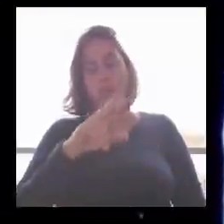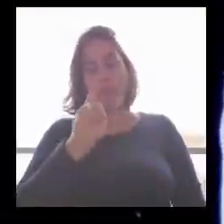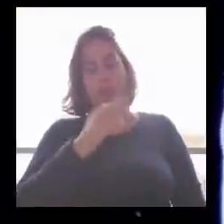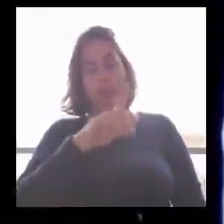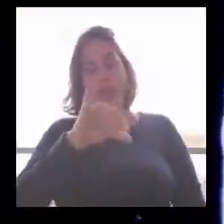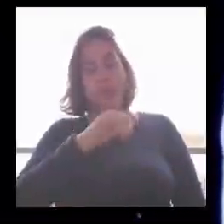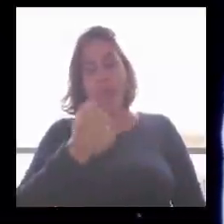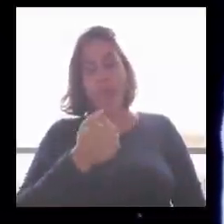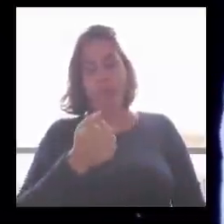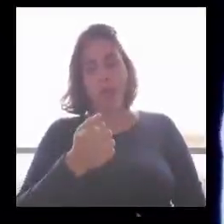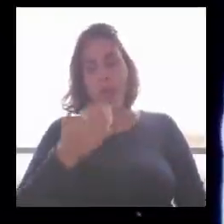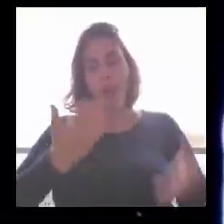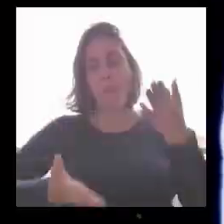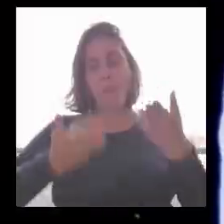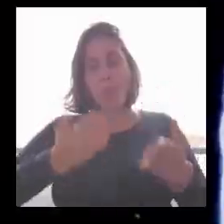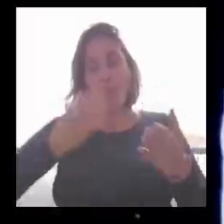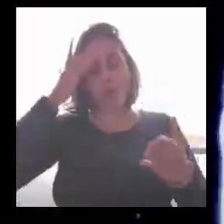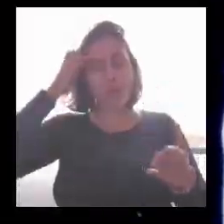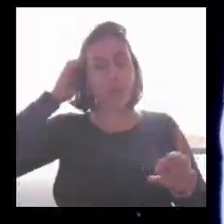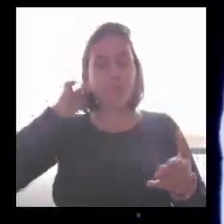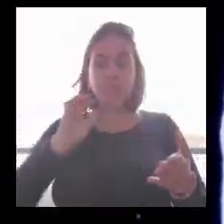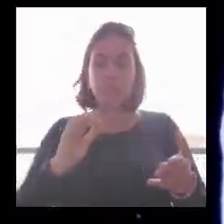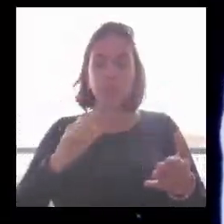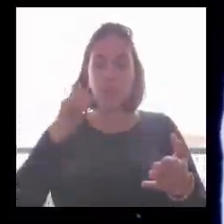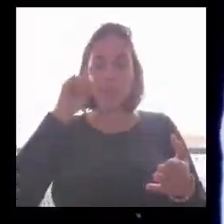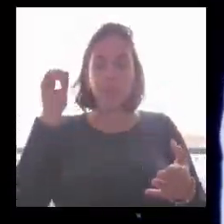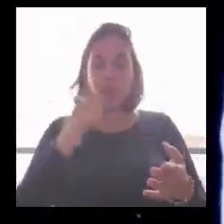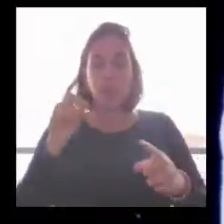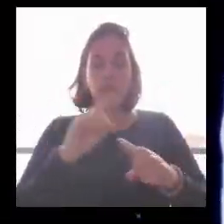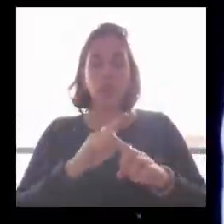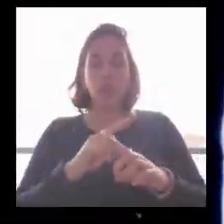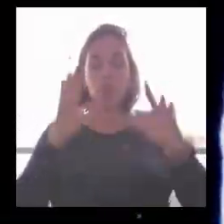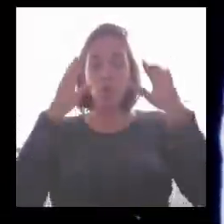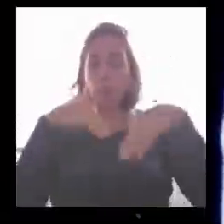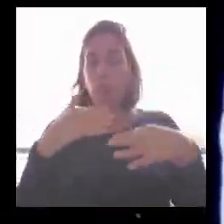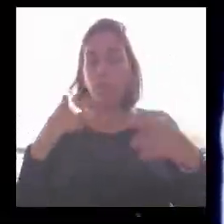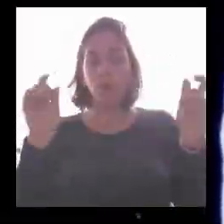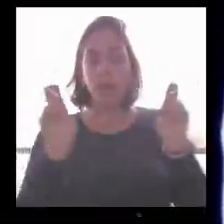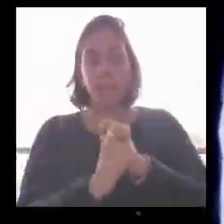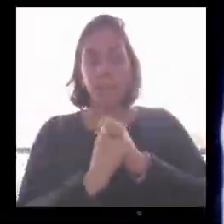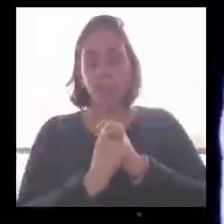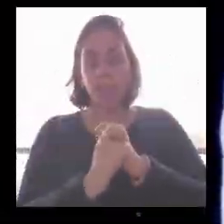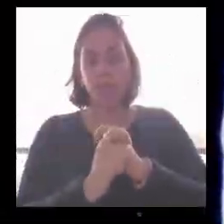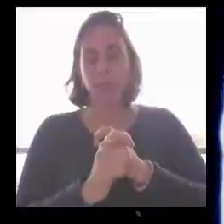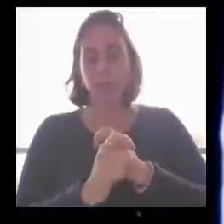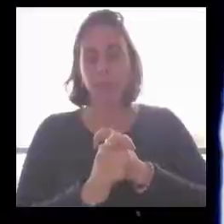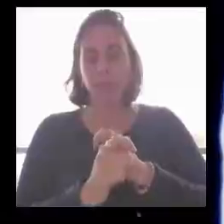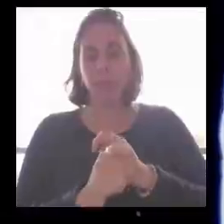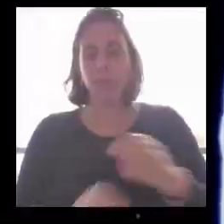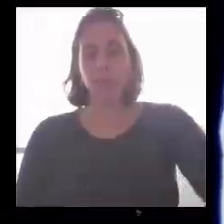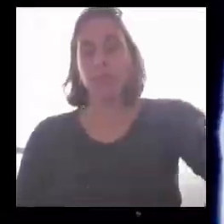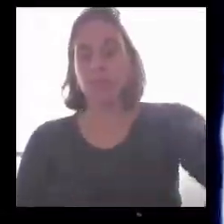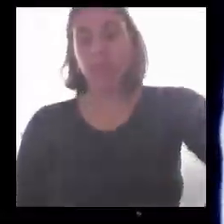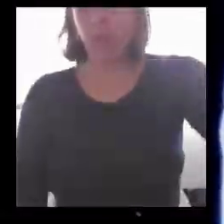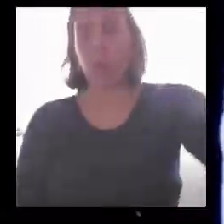las pruebas estandarizadas nacionales e internacionales. No vamos a lograr cambiar esa realidad y esa crisis que estamos viviendo, que